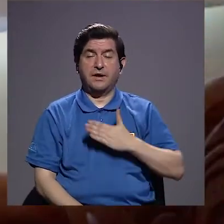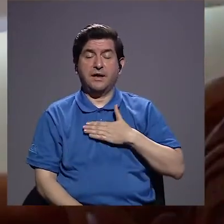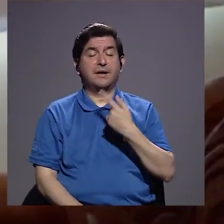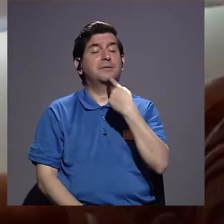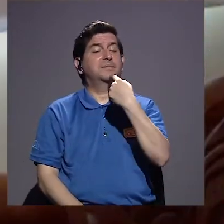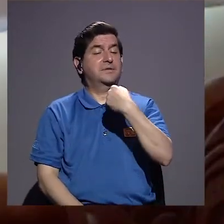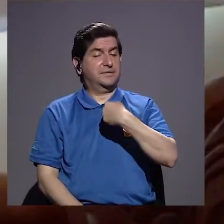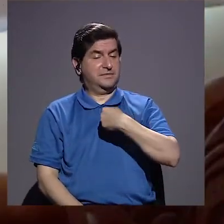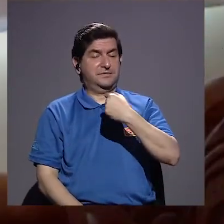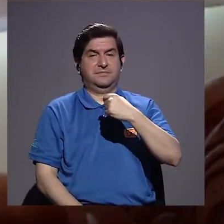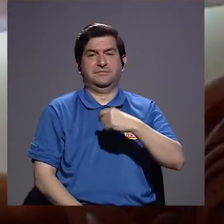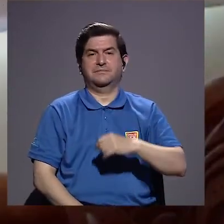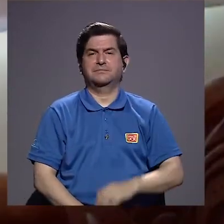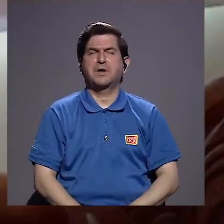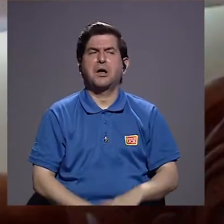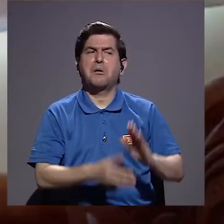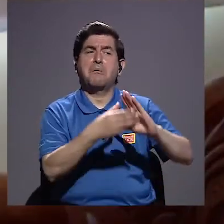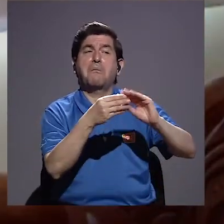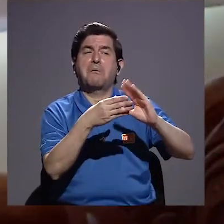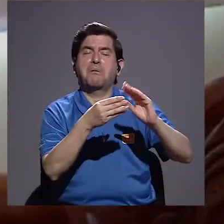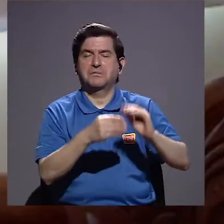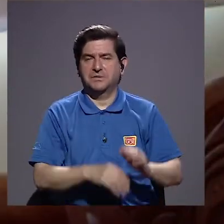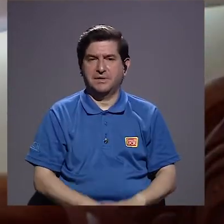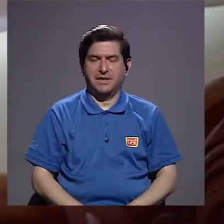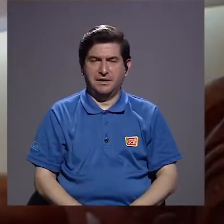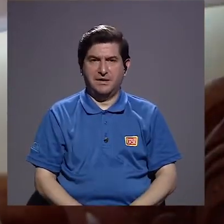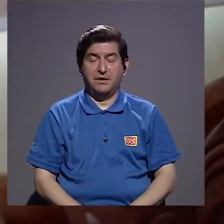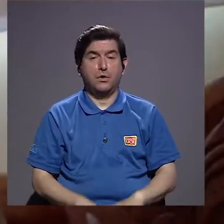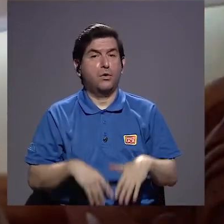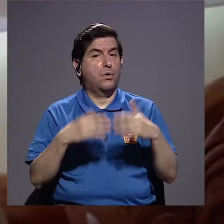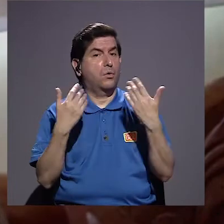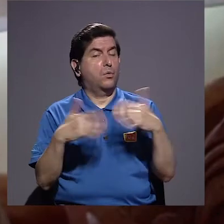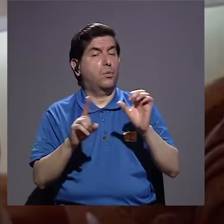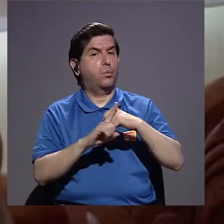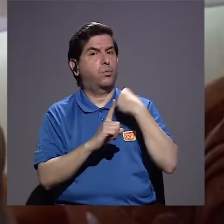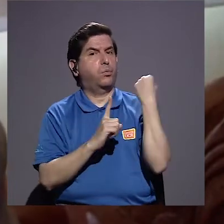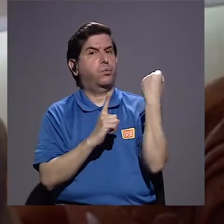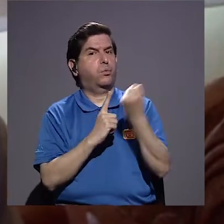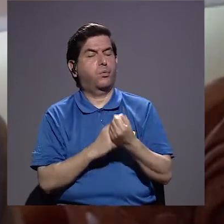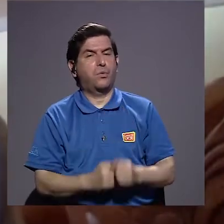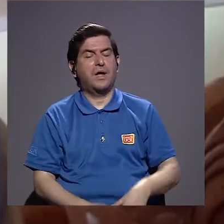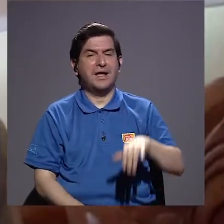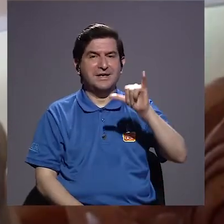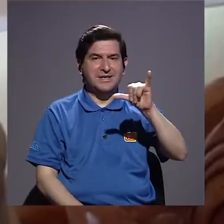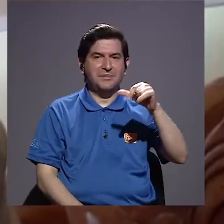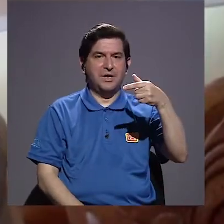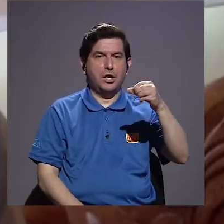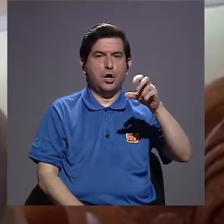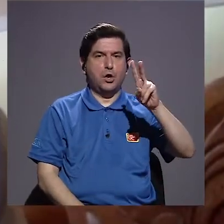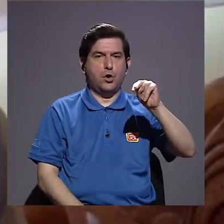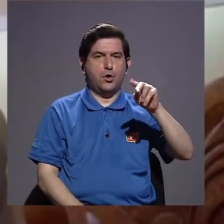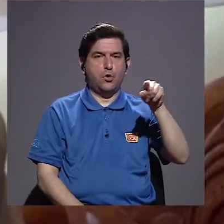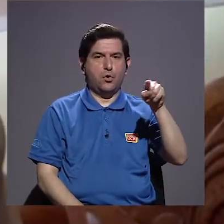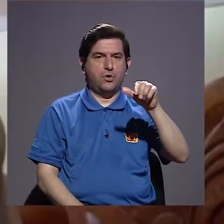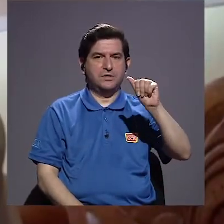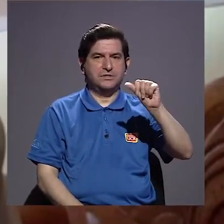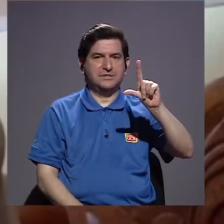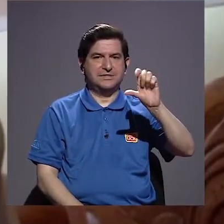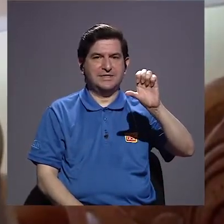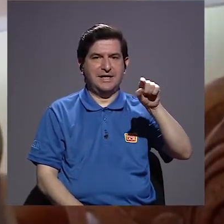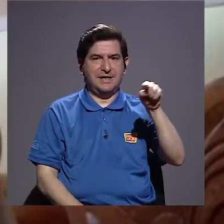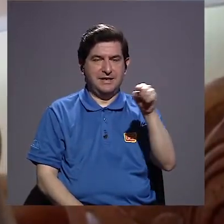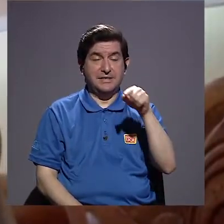me decían, me contaban, las que había tenido que pasar Yamile González cuando